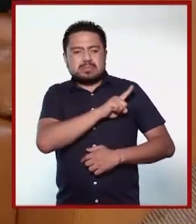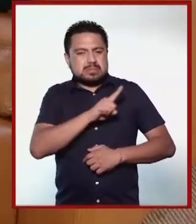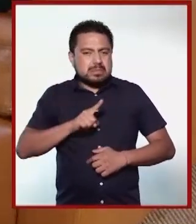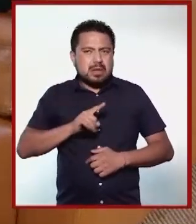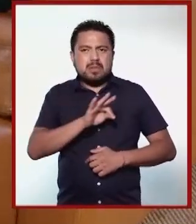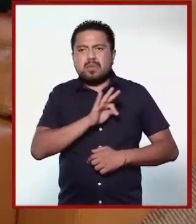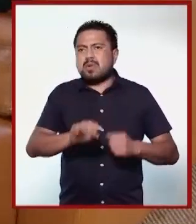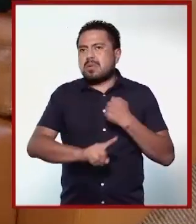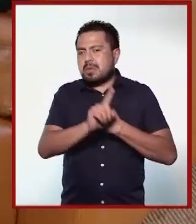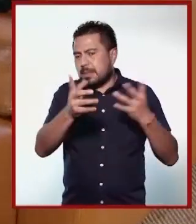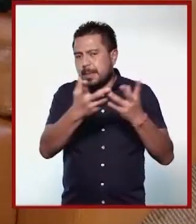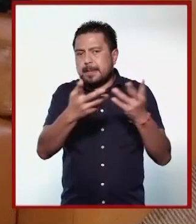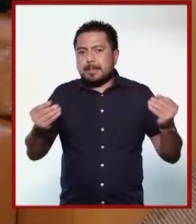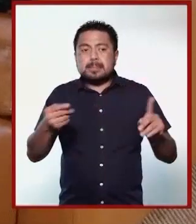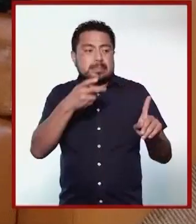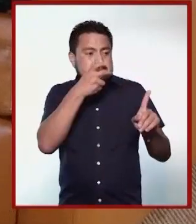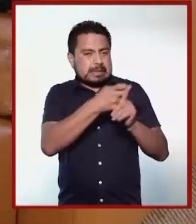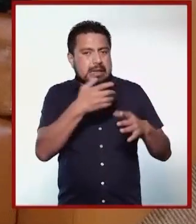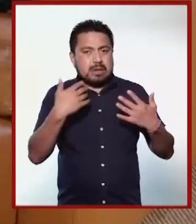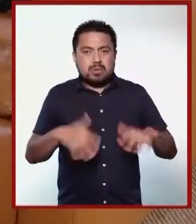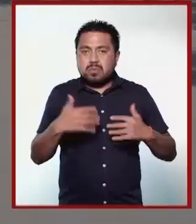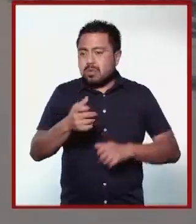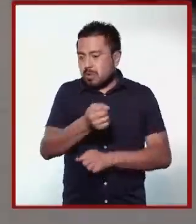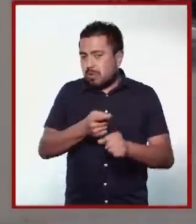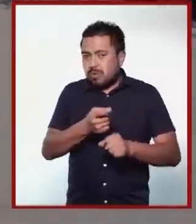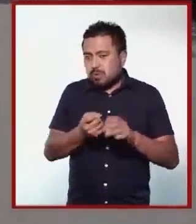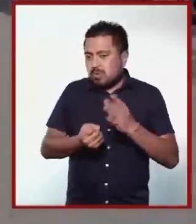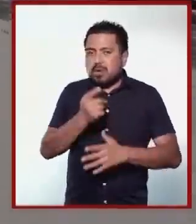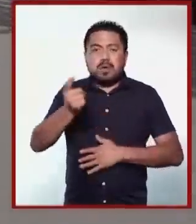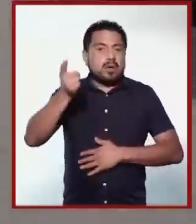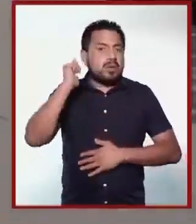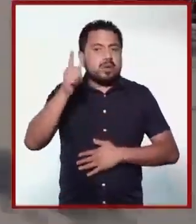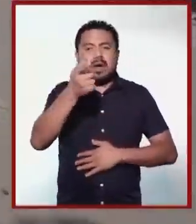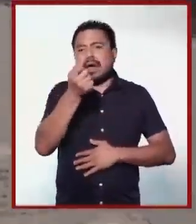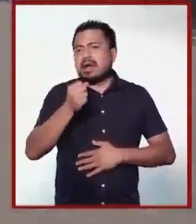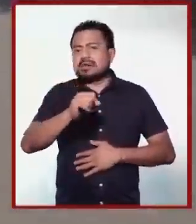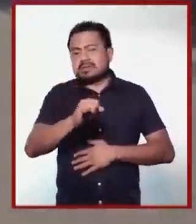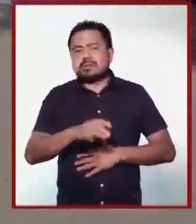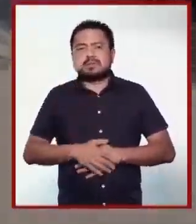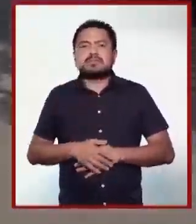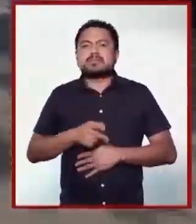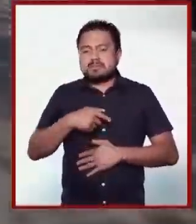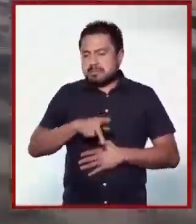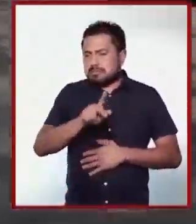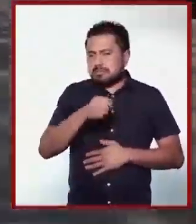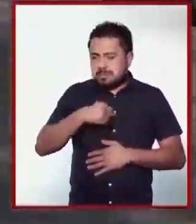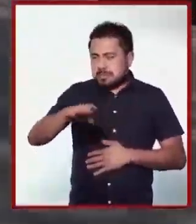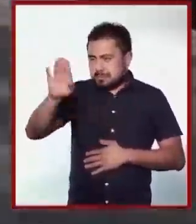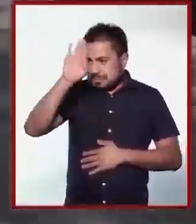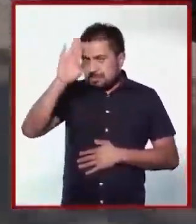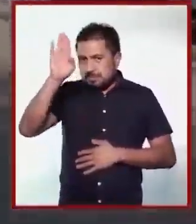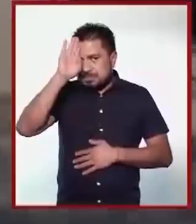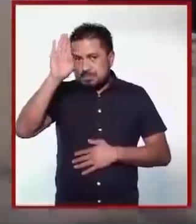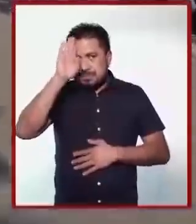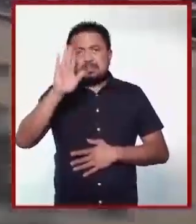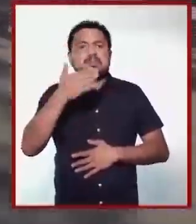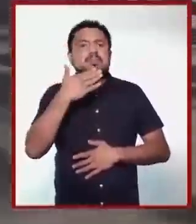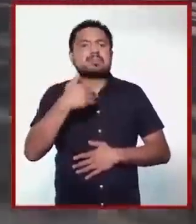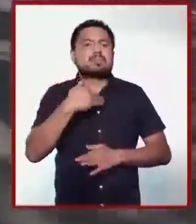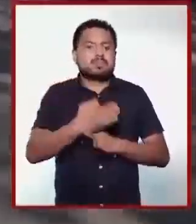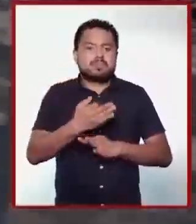podemos solucionarlo. Esta es una gran oportunidad. Ojalá así sea. Pero yo también pienso, y es muy bueno decirlo desde el